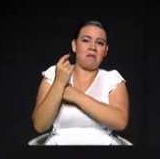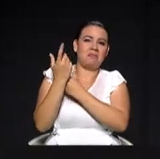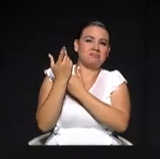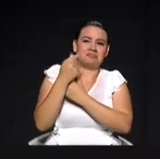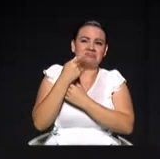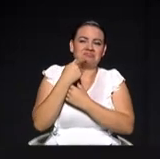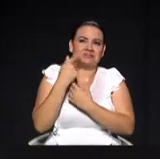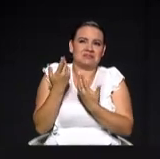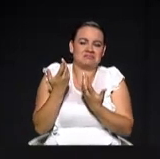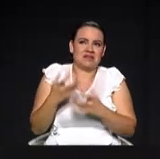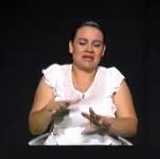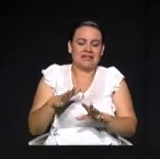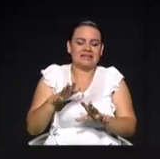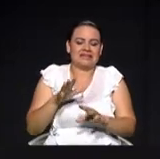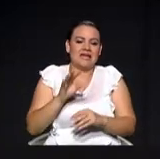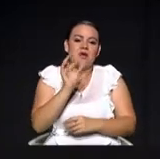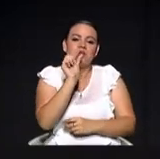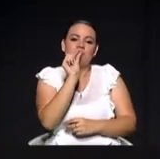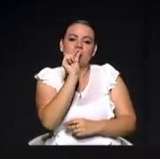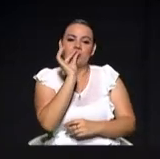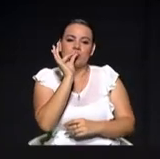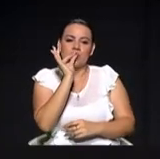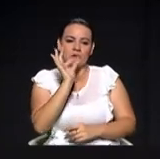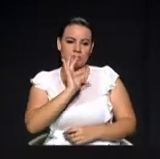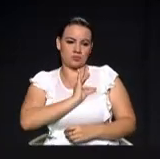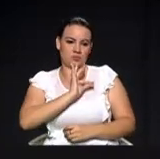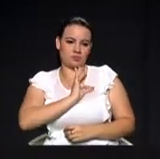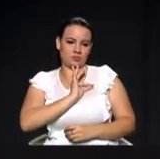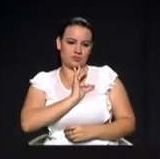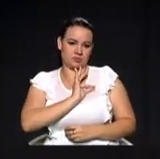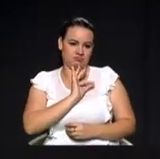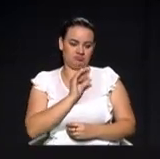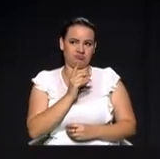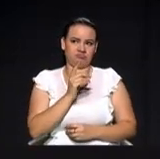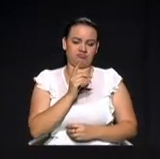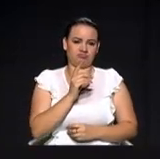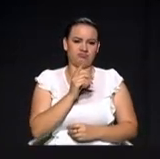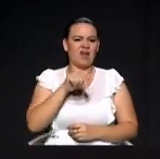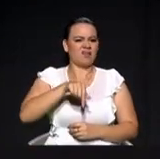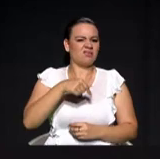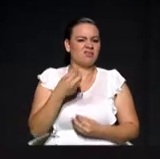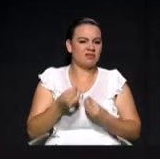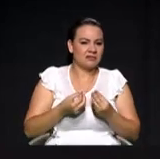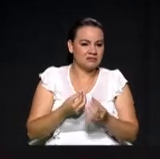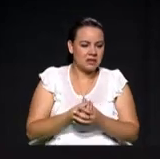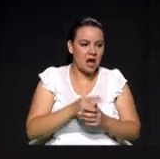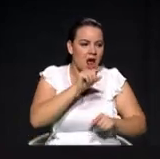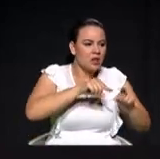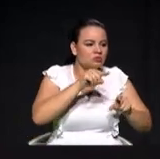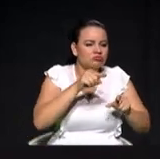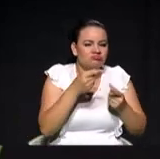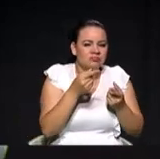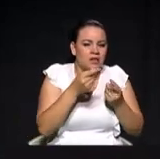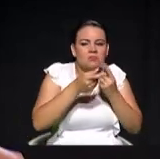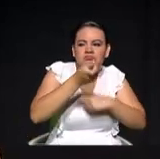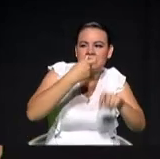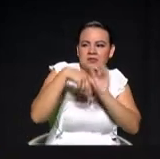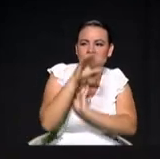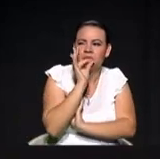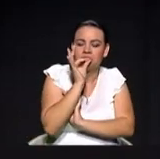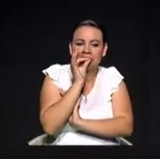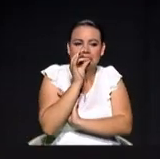la cannabis mire aquí se matan por ese negocio de las drogas vamos a empezar